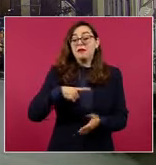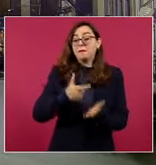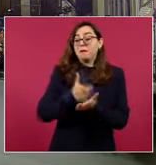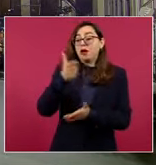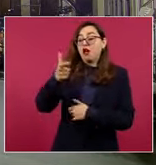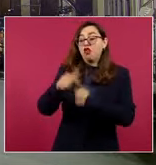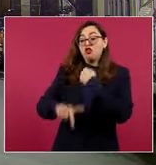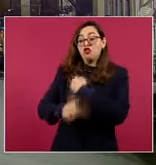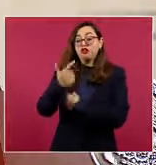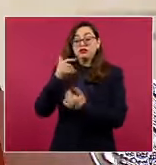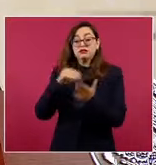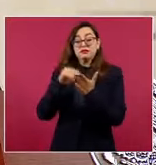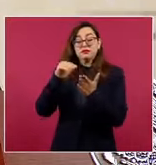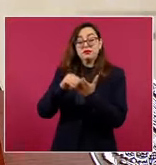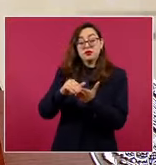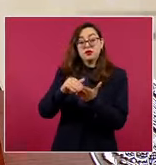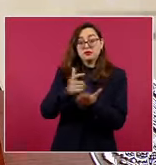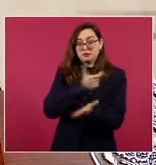Ahora que